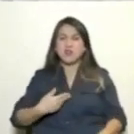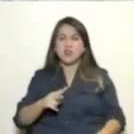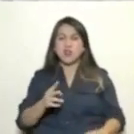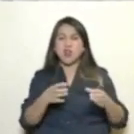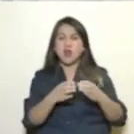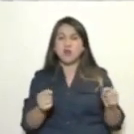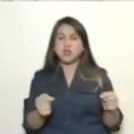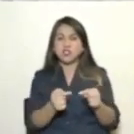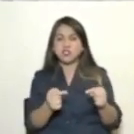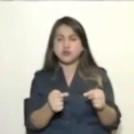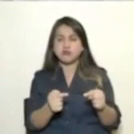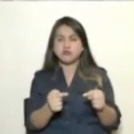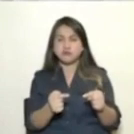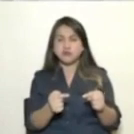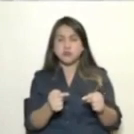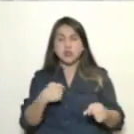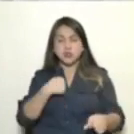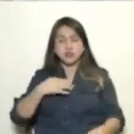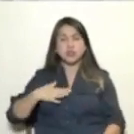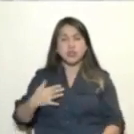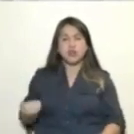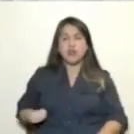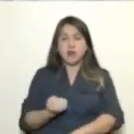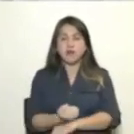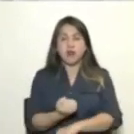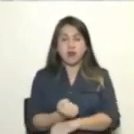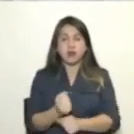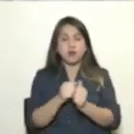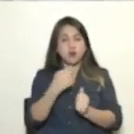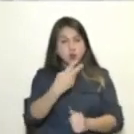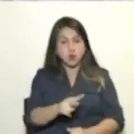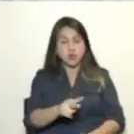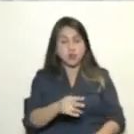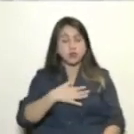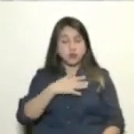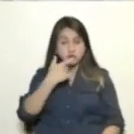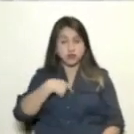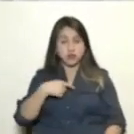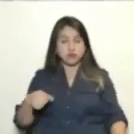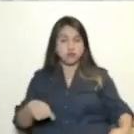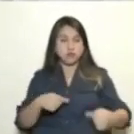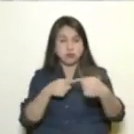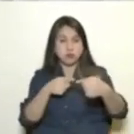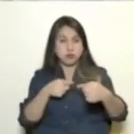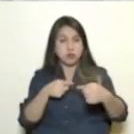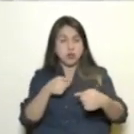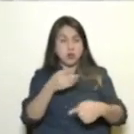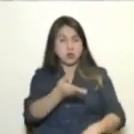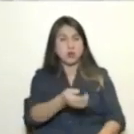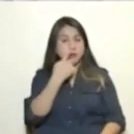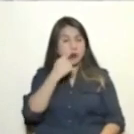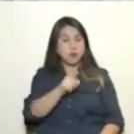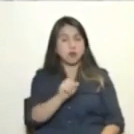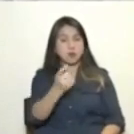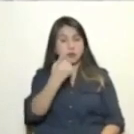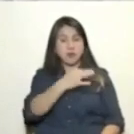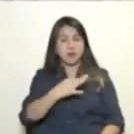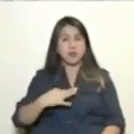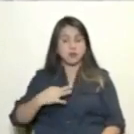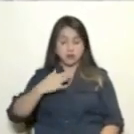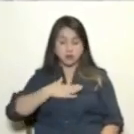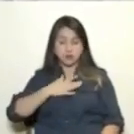oposición. Yo quiero colaborar con usted, señor. Yo soy opositor a usted, pero usted es el primer ministro, yo